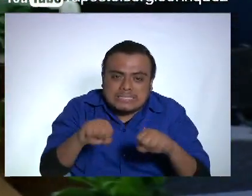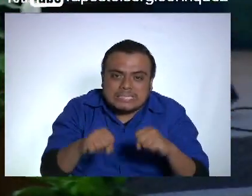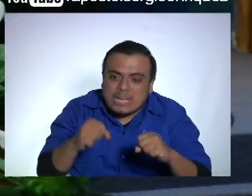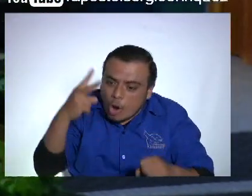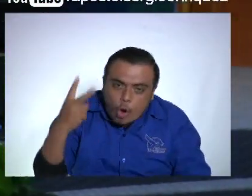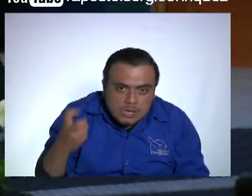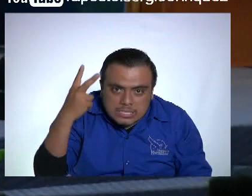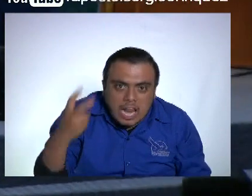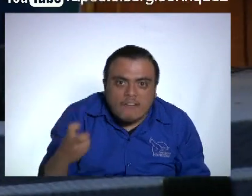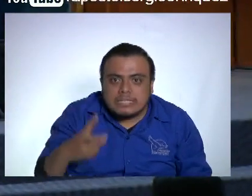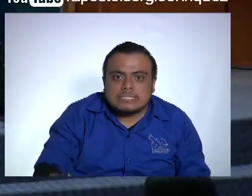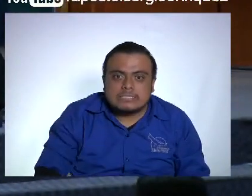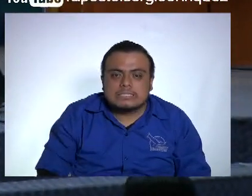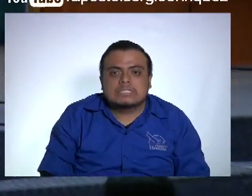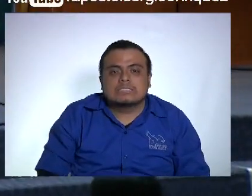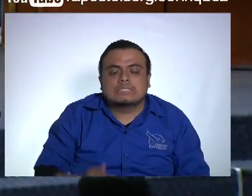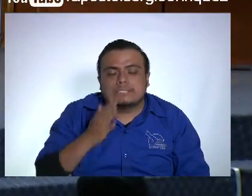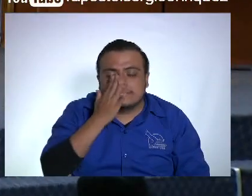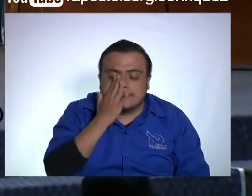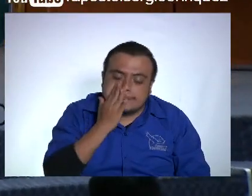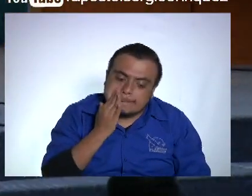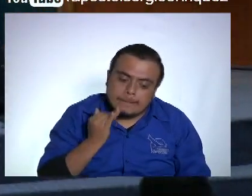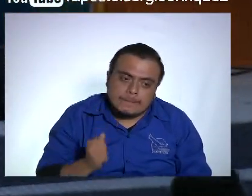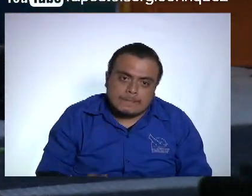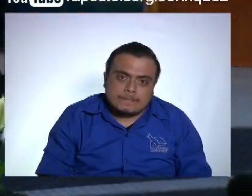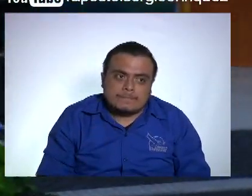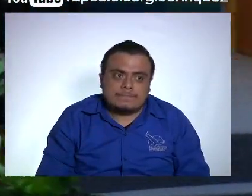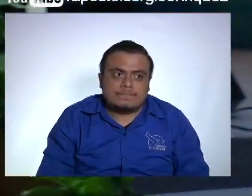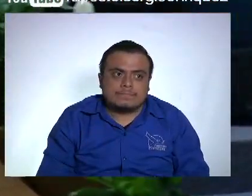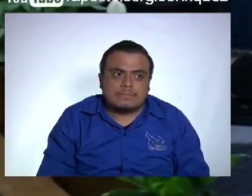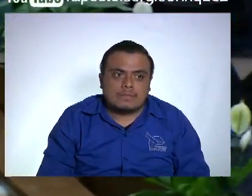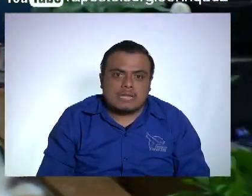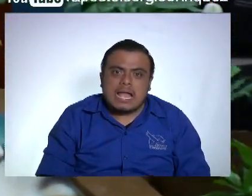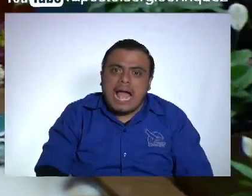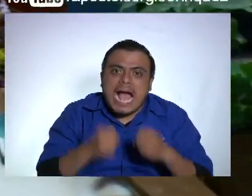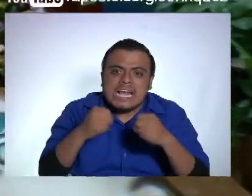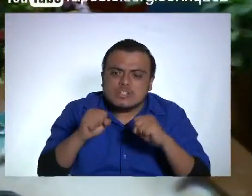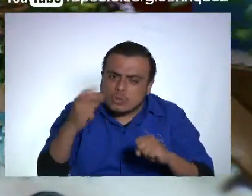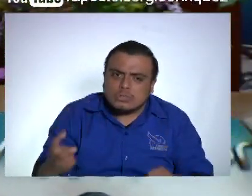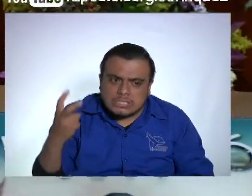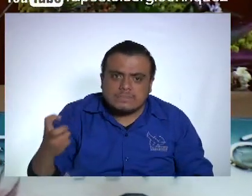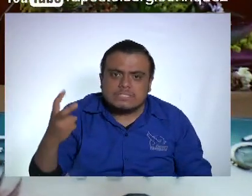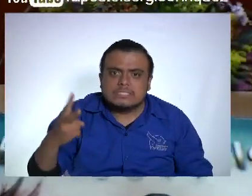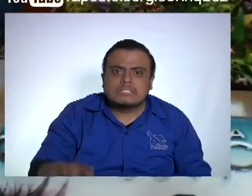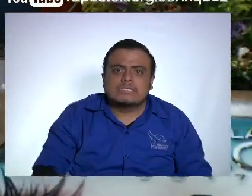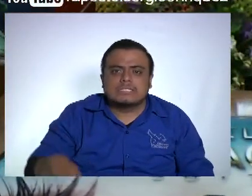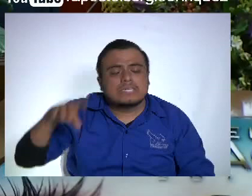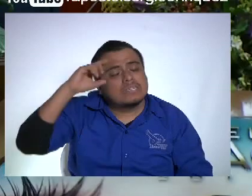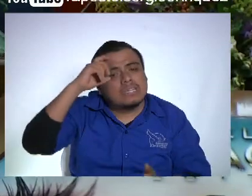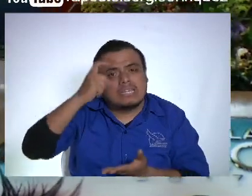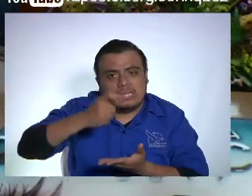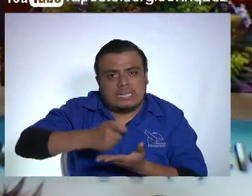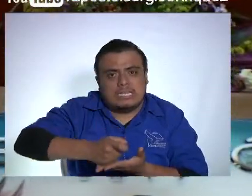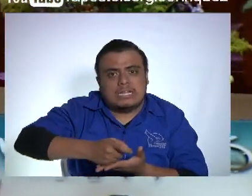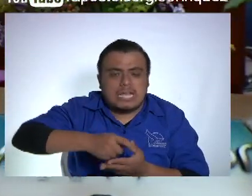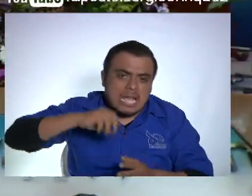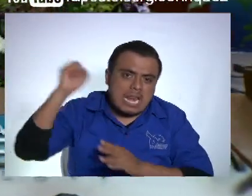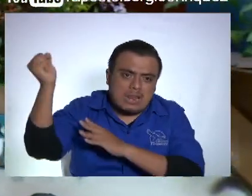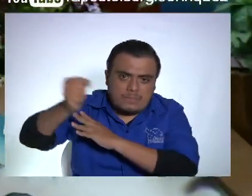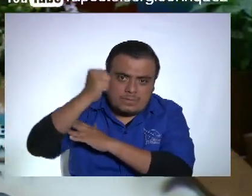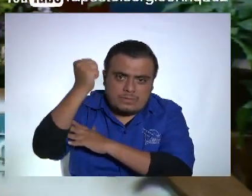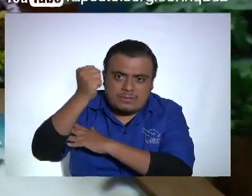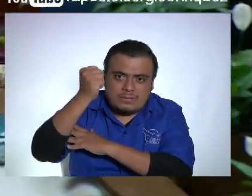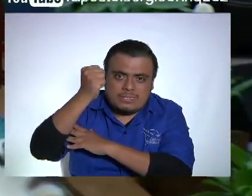tu red sobre las aguas, echa tu red una vez más. Y créeme que la victoria está